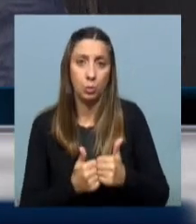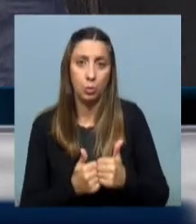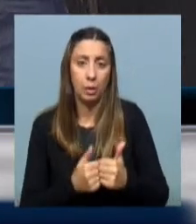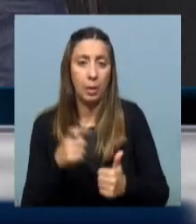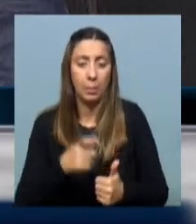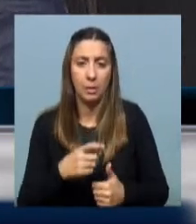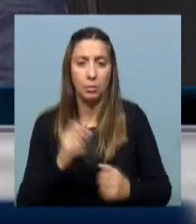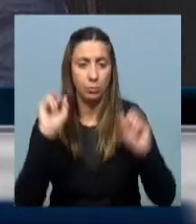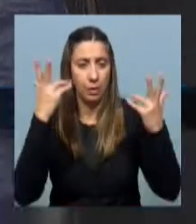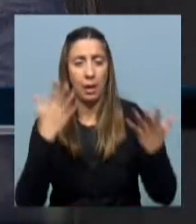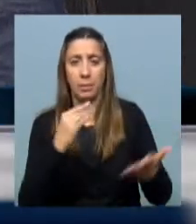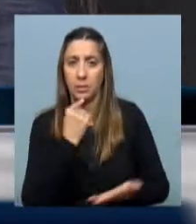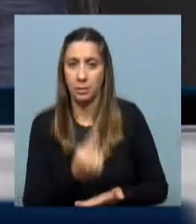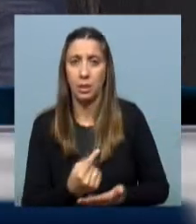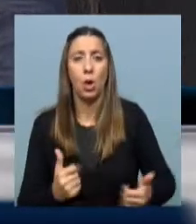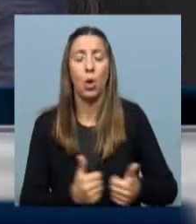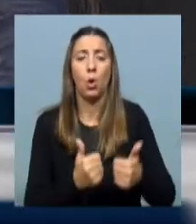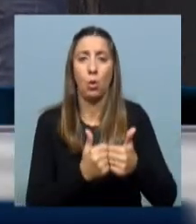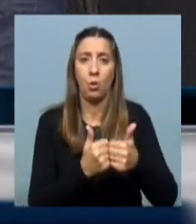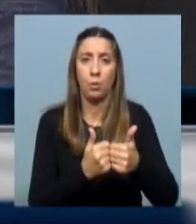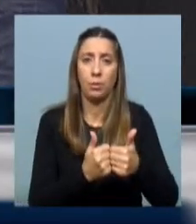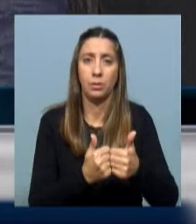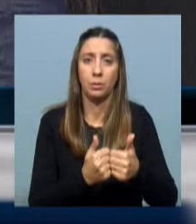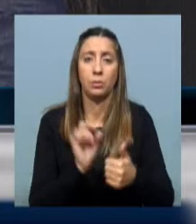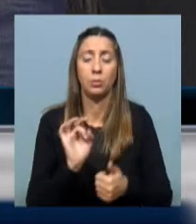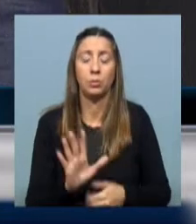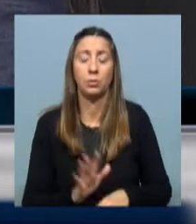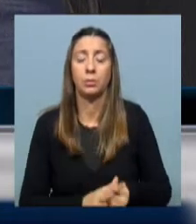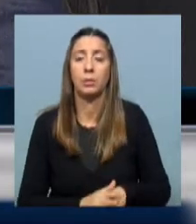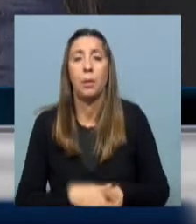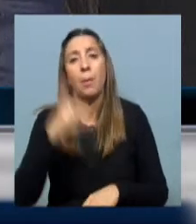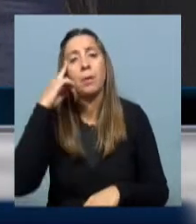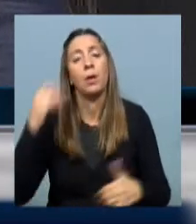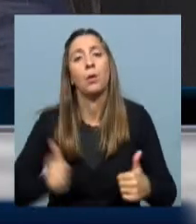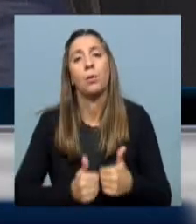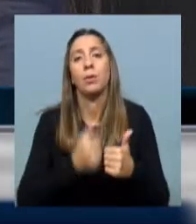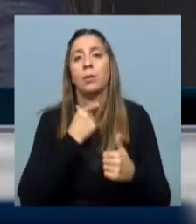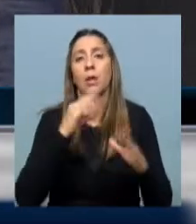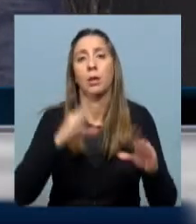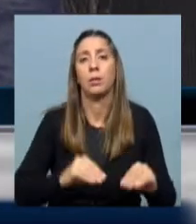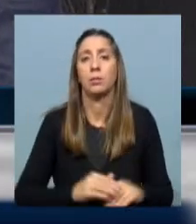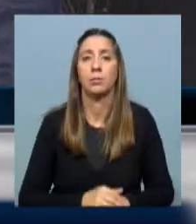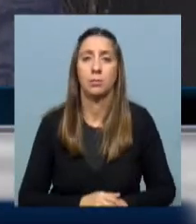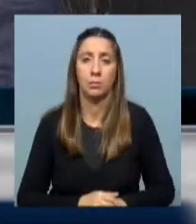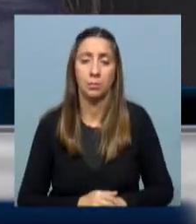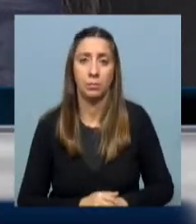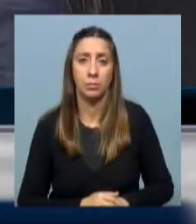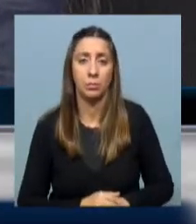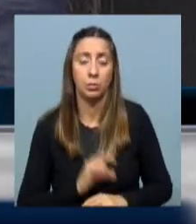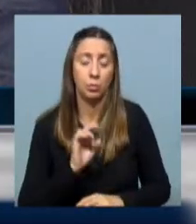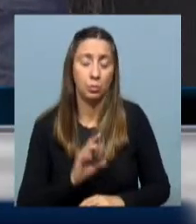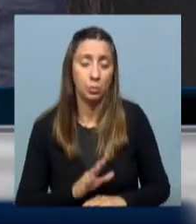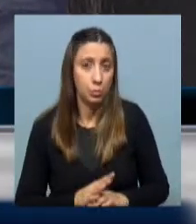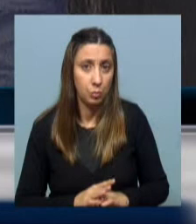La gente se enoja cuando uno dice que estaba controlado, simplemente porque se creen que controlado es extinguido. Estaba